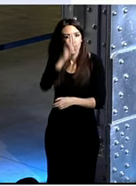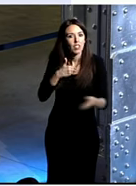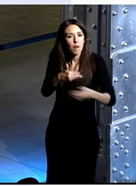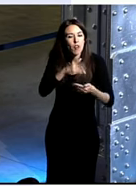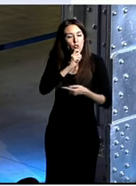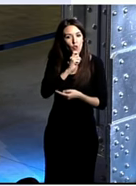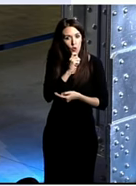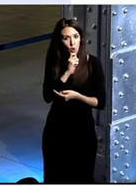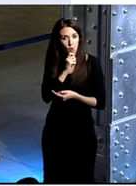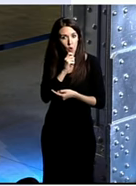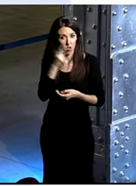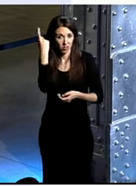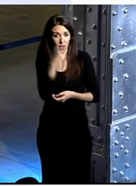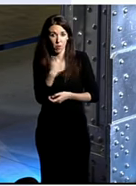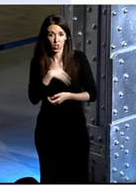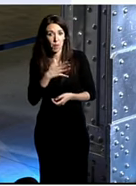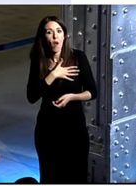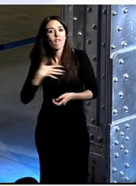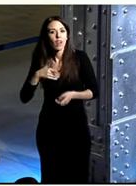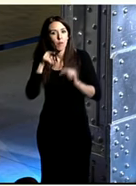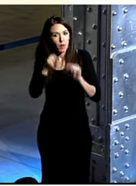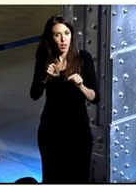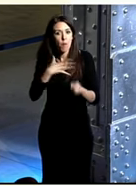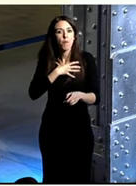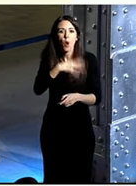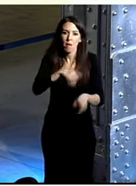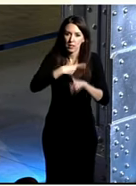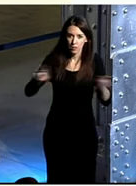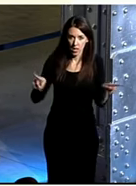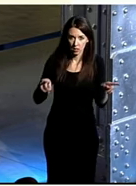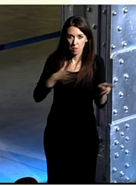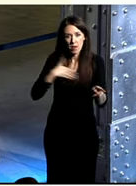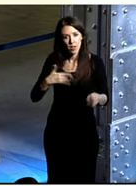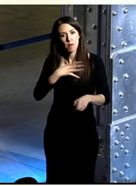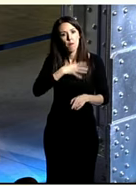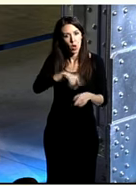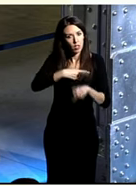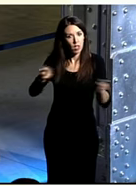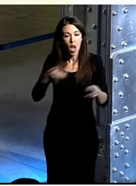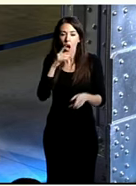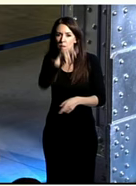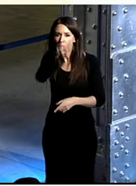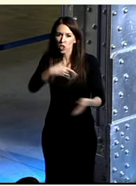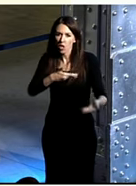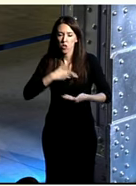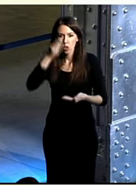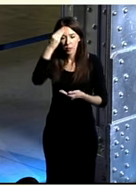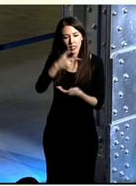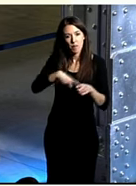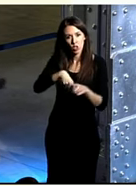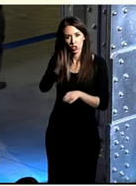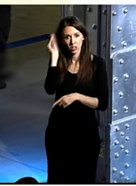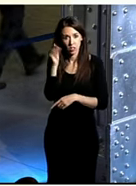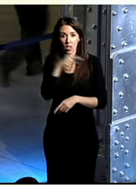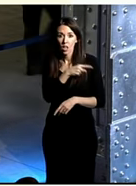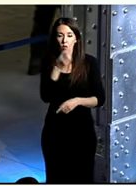porque eso tiene que ver con la ciencia ficción, pero preferibles, muy distintos de los probables. Y en ese sentido hay personas que nos están ayudando a pensar y entender estas